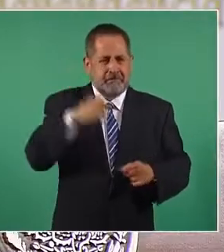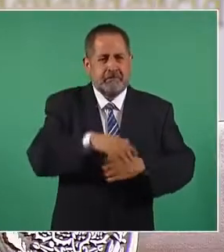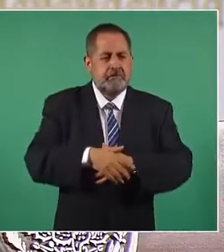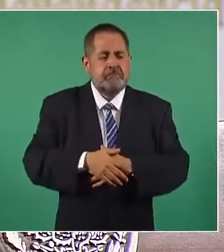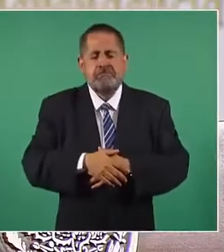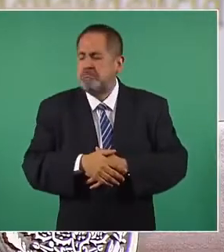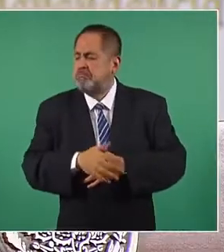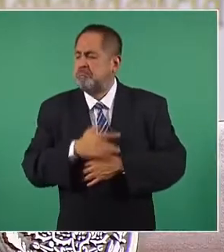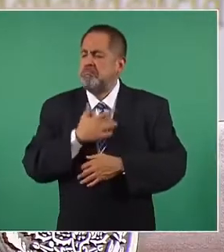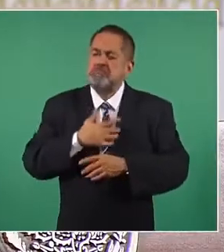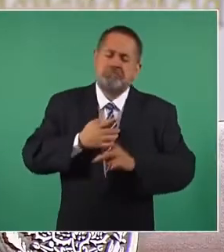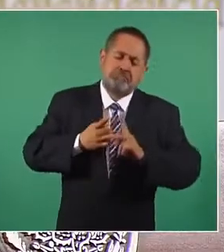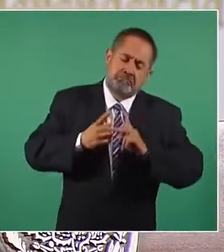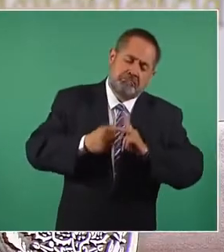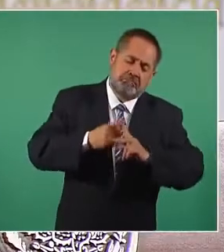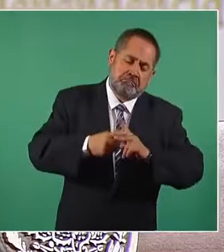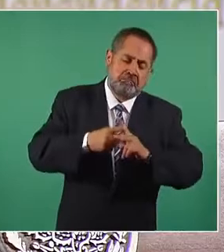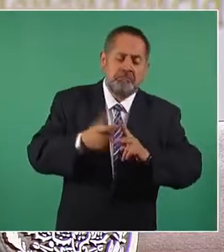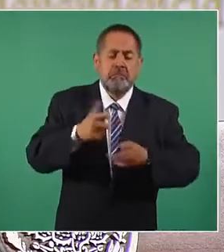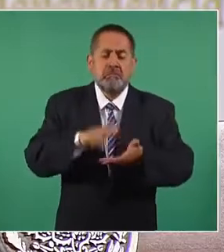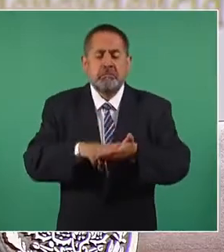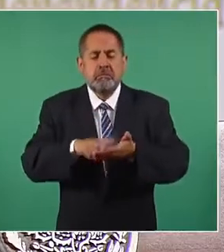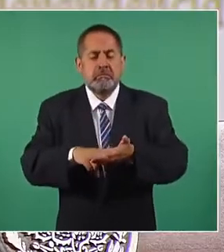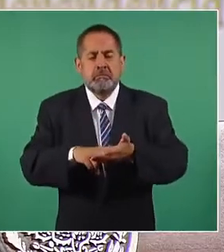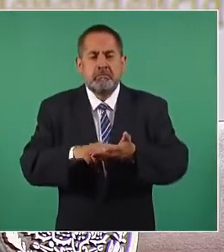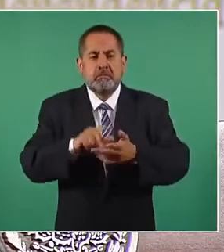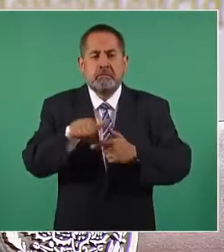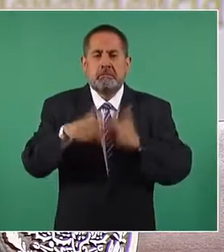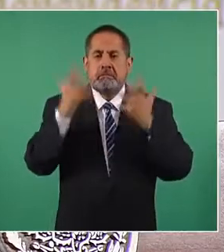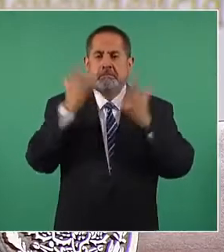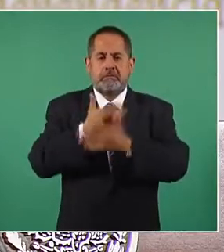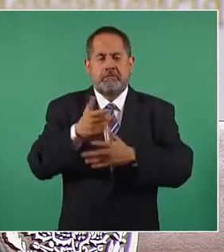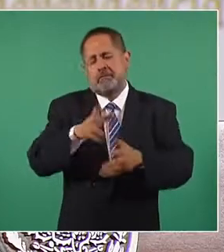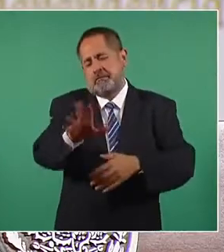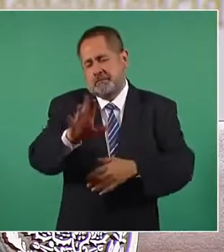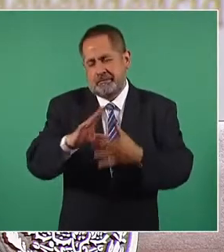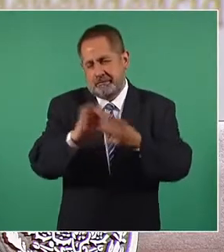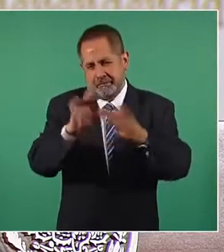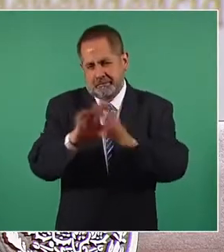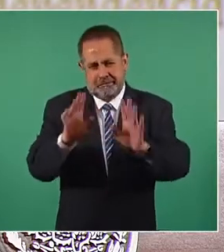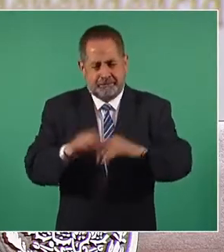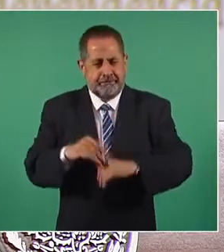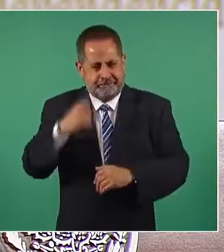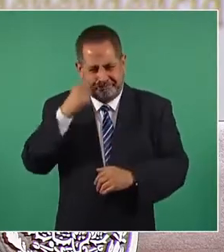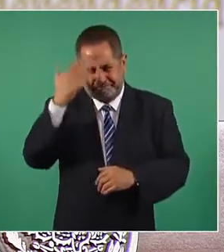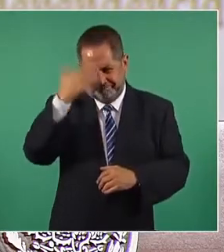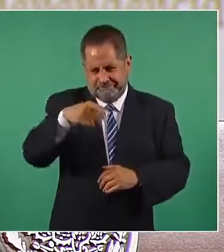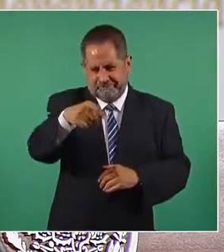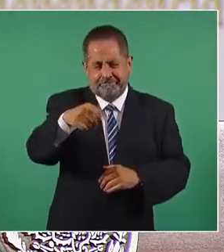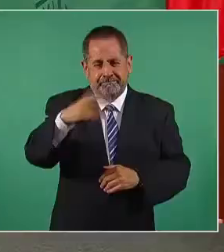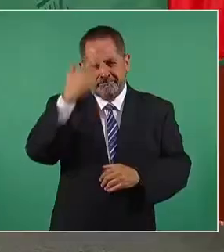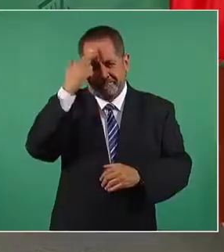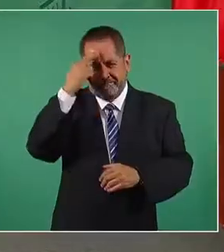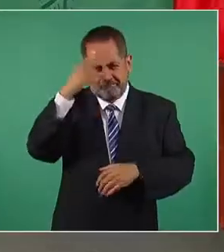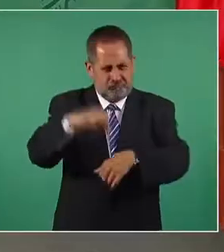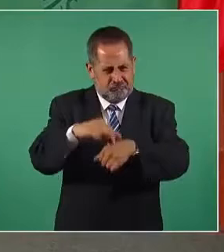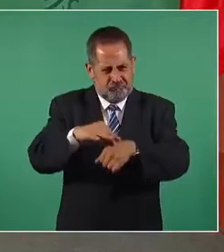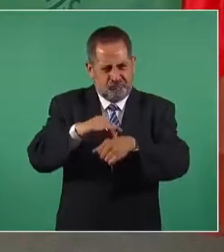Estimaban, bueno, ¿para qué voy a hablar en abstracto si hay